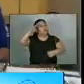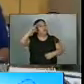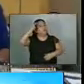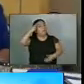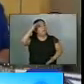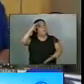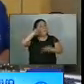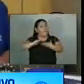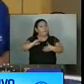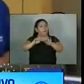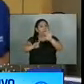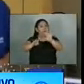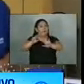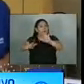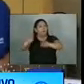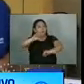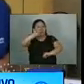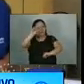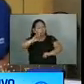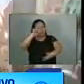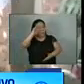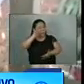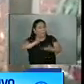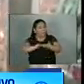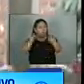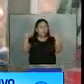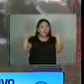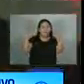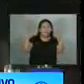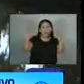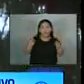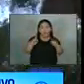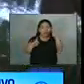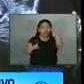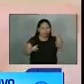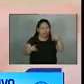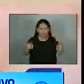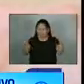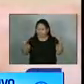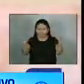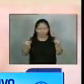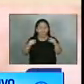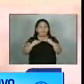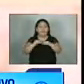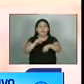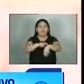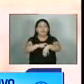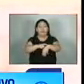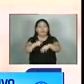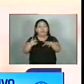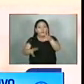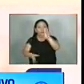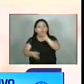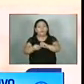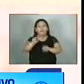una reducción del 67% respecto al mismo periodo del año anterior, cuando